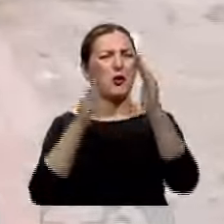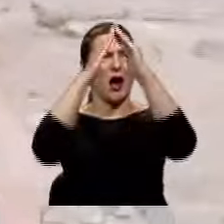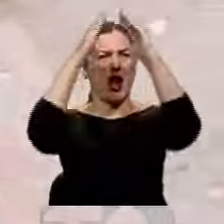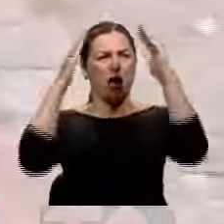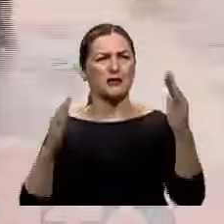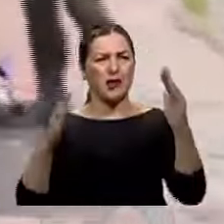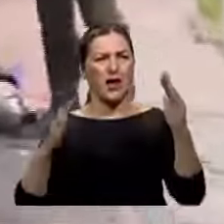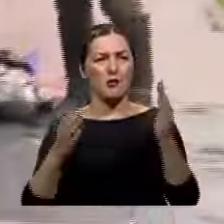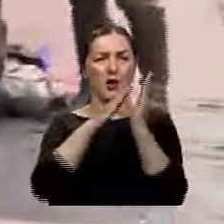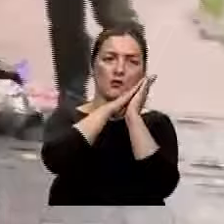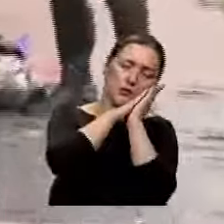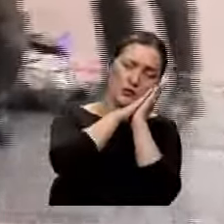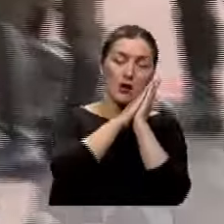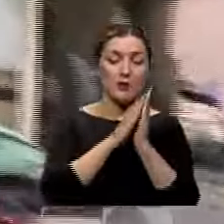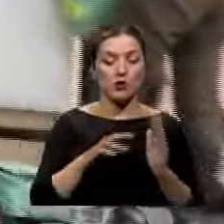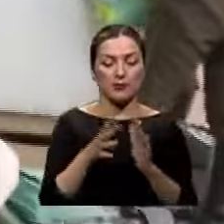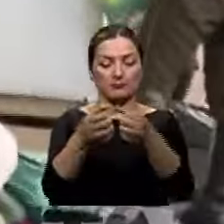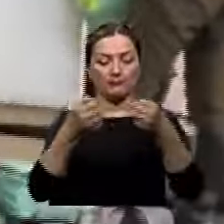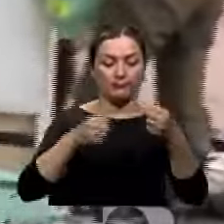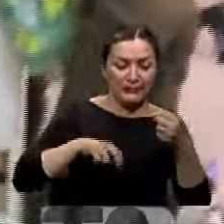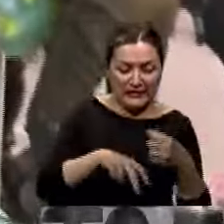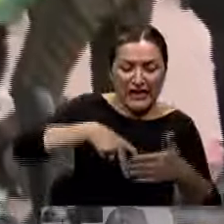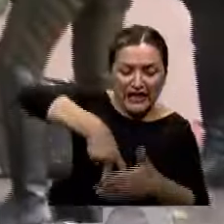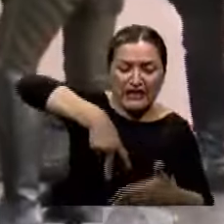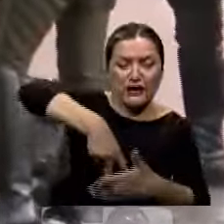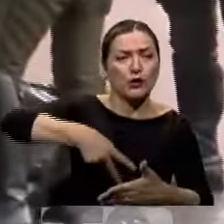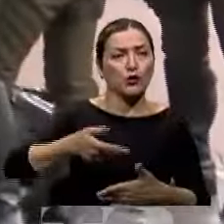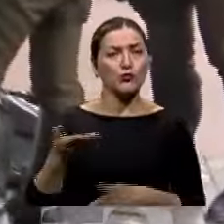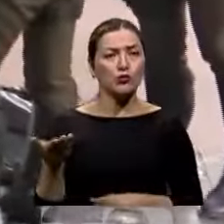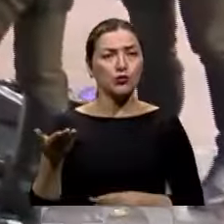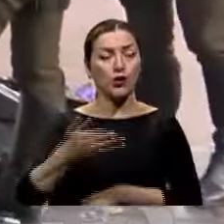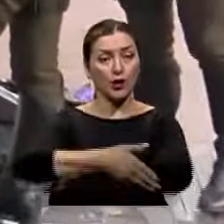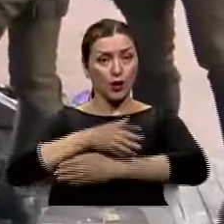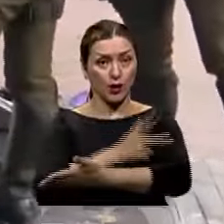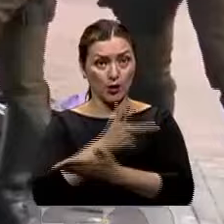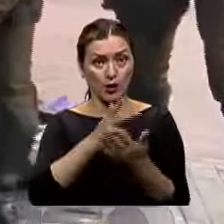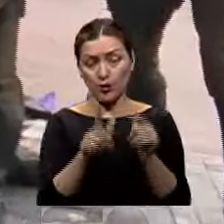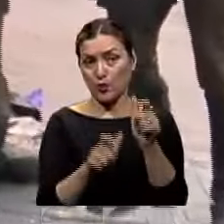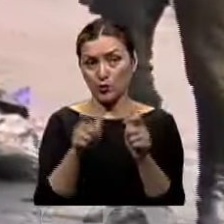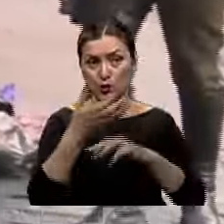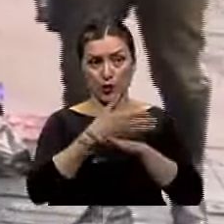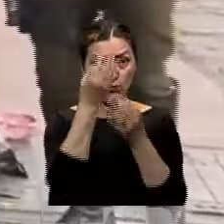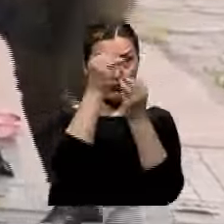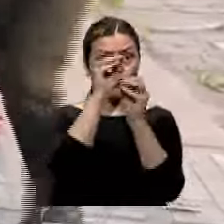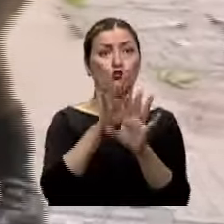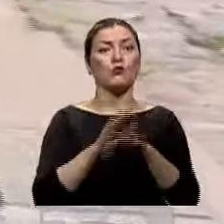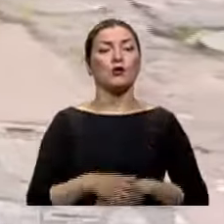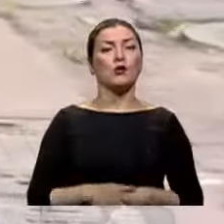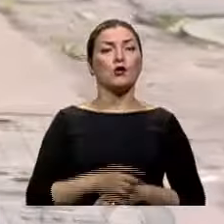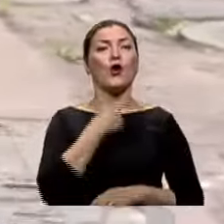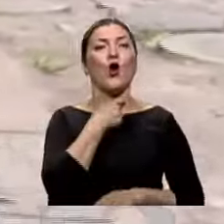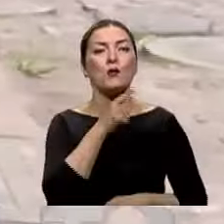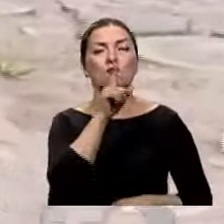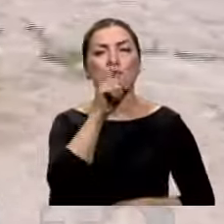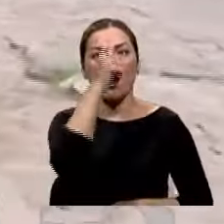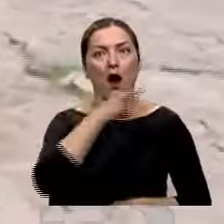encuentran justamente acá en el centro de la capital sobre la calle Chimborazo. Acá los vecinos nos mencionaban tras cámaras, esto también por miedo a